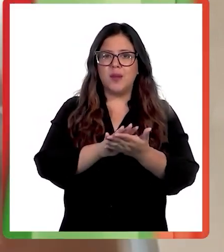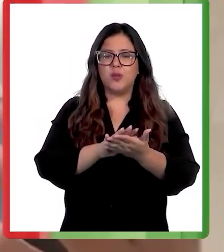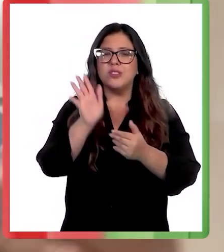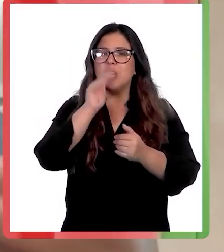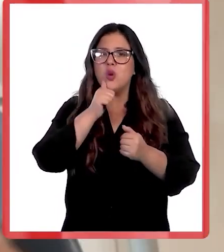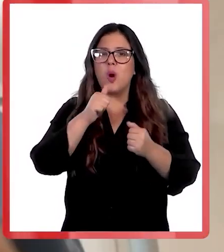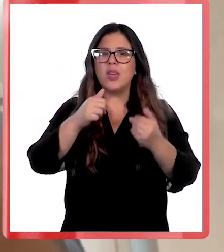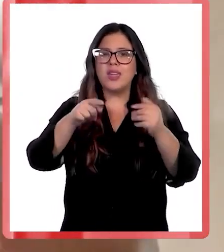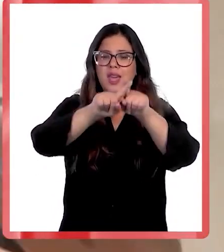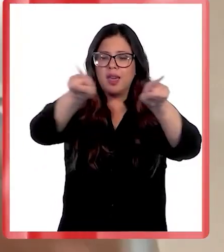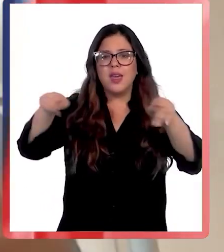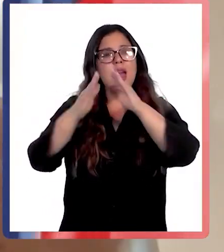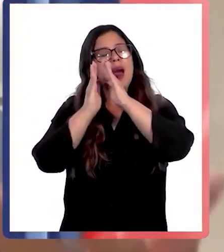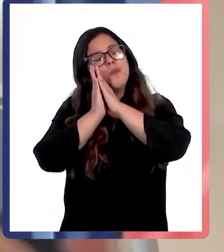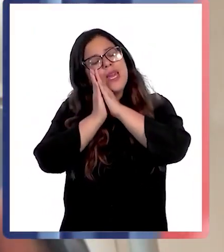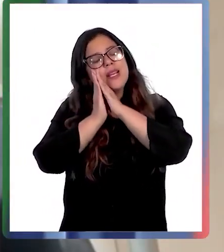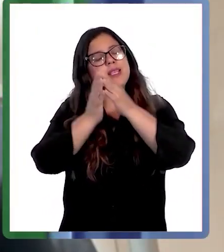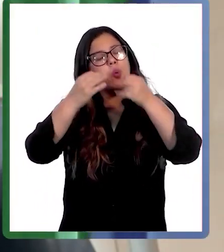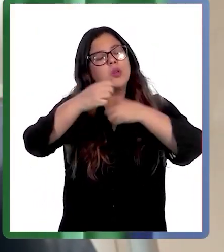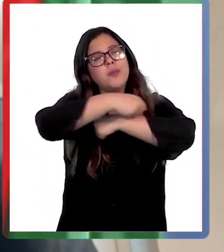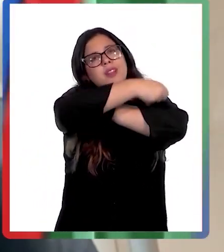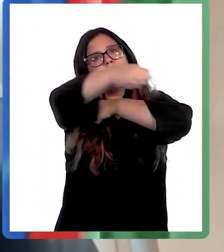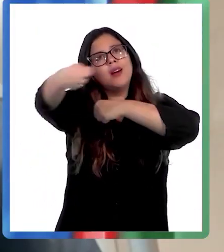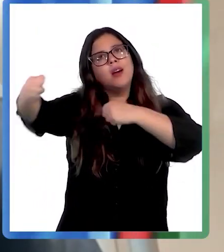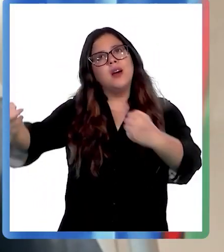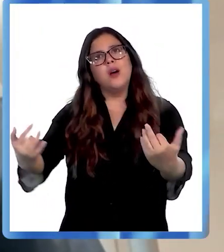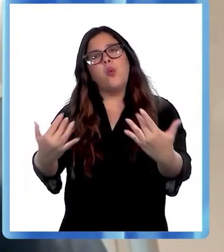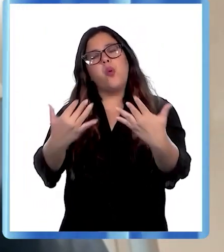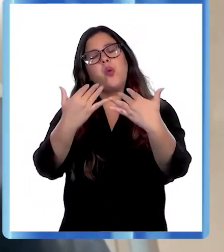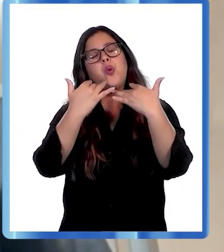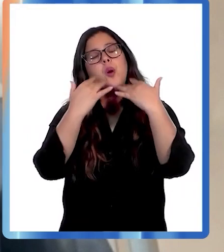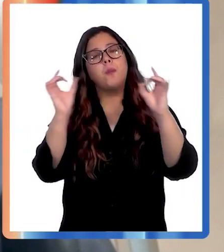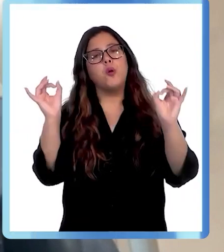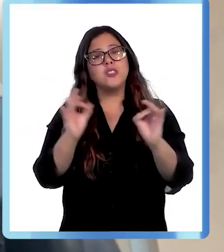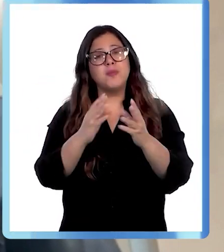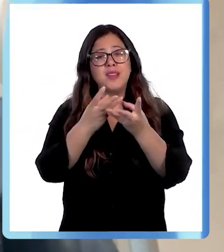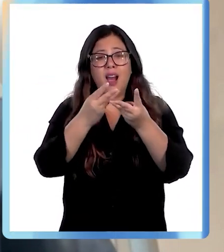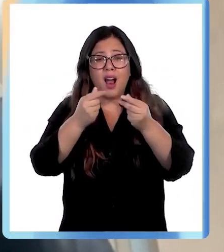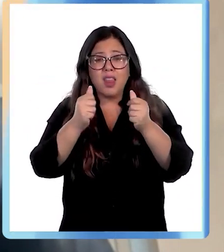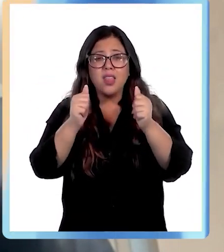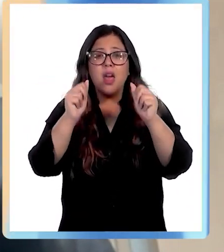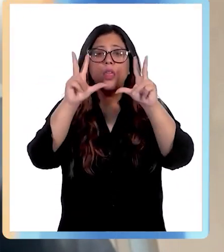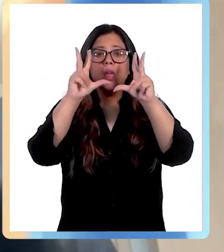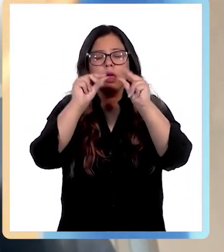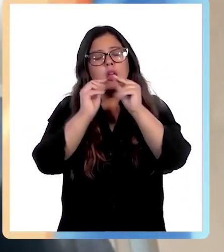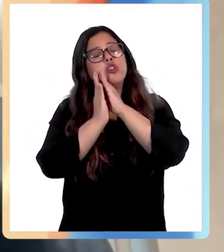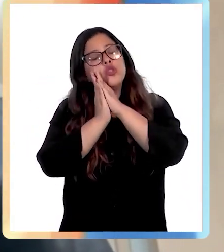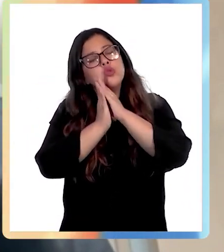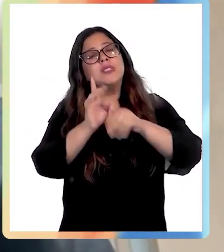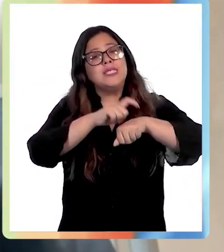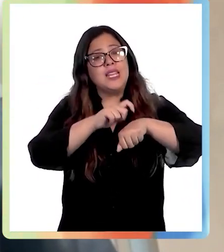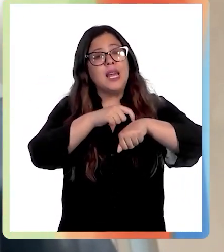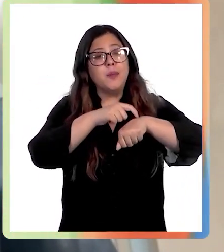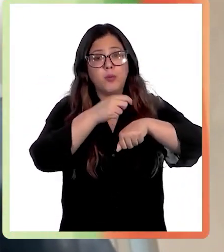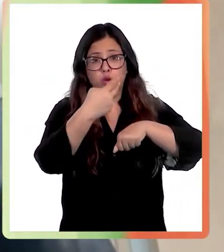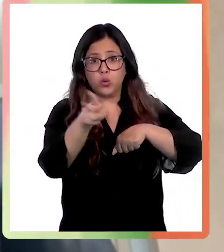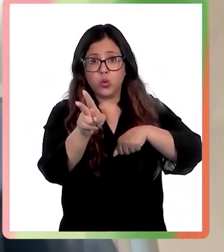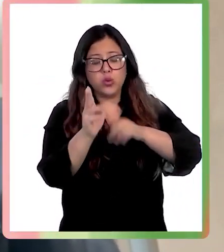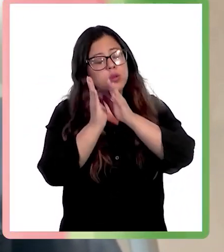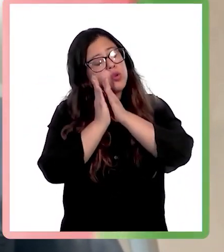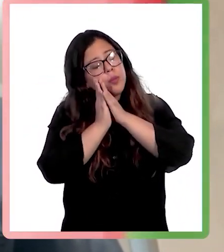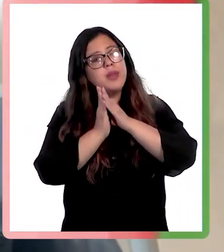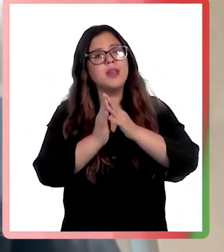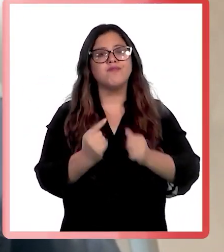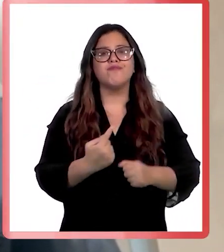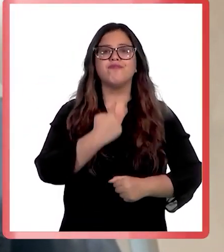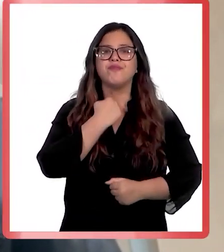pieza ventilada o un método para ventilarte en las noches, tu calidad de sueño, tu tiempo de sueño puede verse afectado.